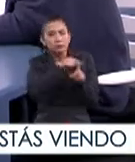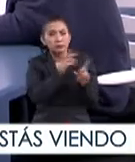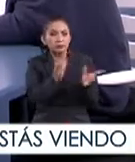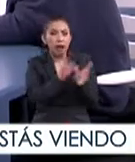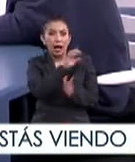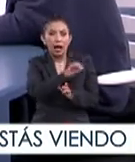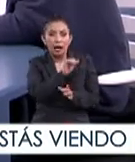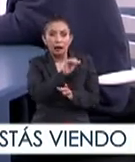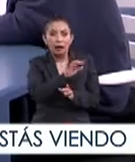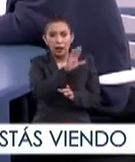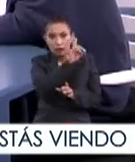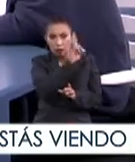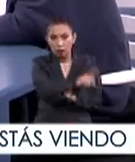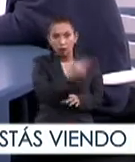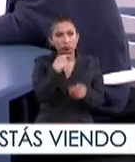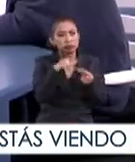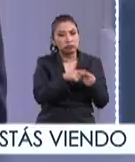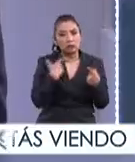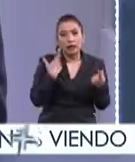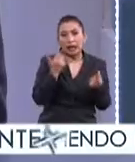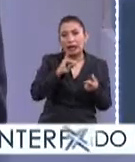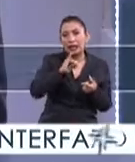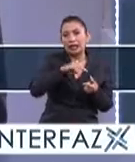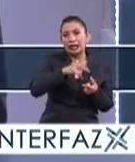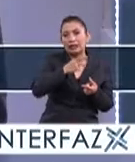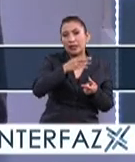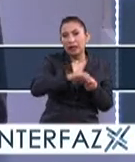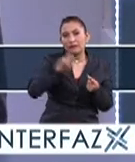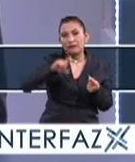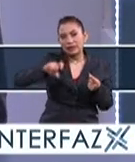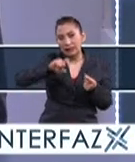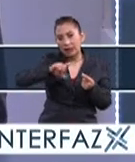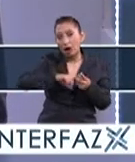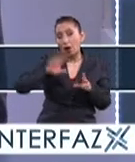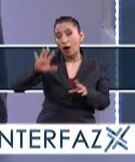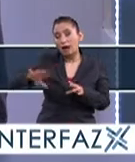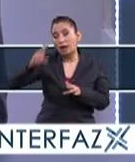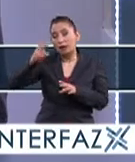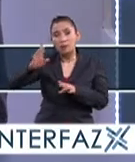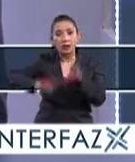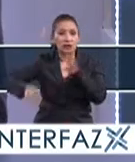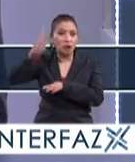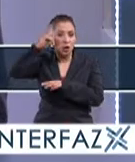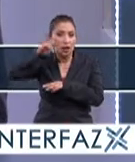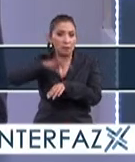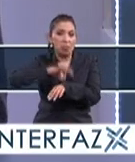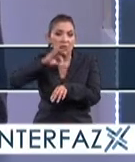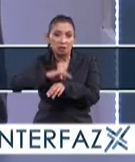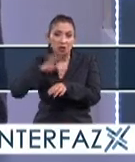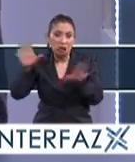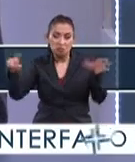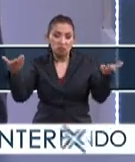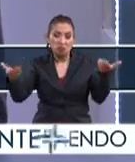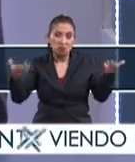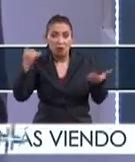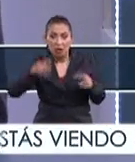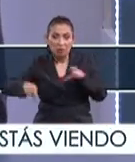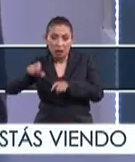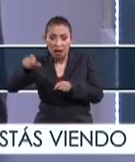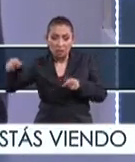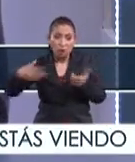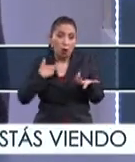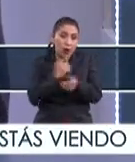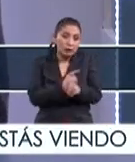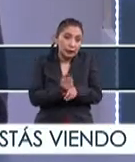¿cuáles? Por ejemplo, del área 1 podría ser alguna ingeniería, física, o del área 2 biología, psicología, medicina, química,